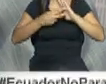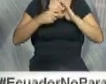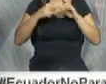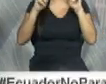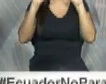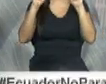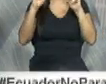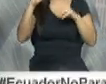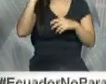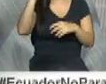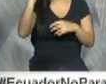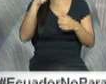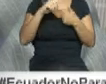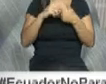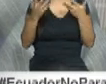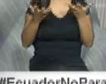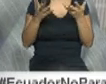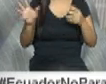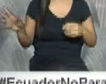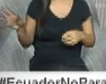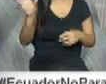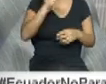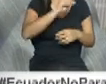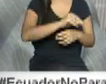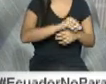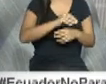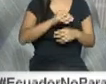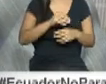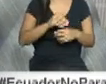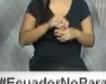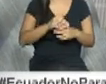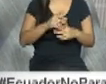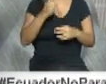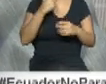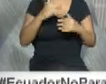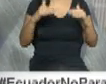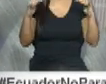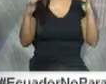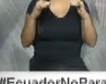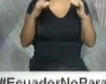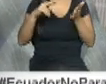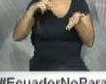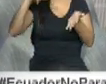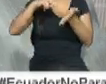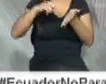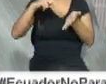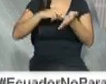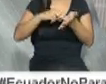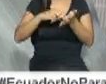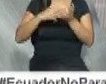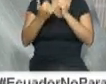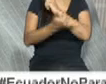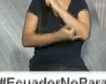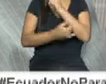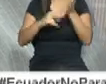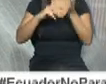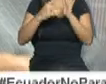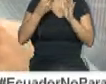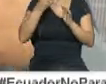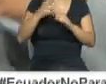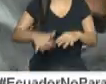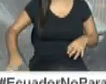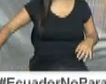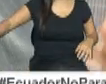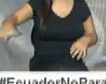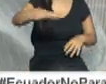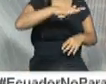defensa interviene todo el pueblo, especialmente si hay guerras como la de Siria, ¿no? Todo el pueblo interviene, todo el pueblo entra